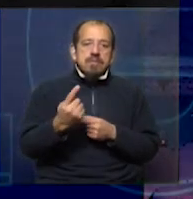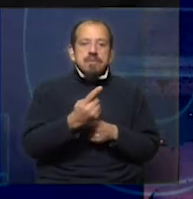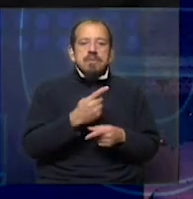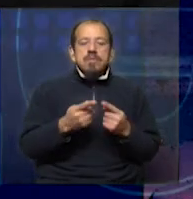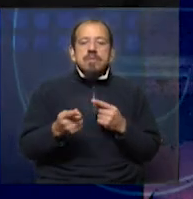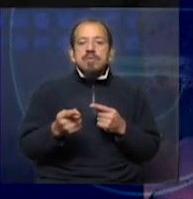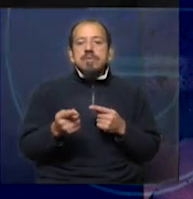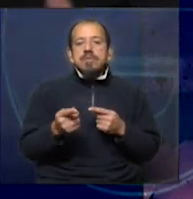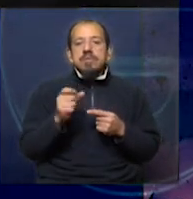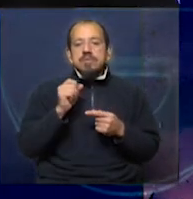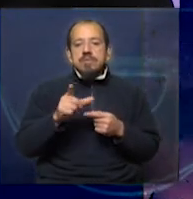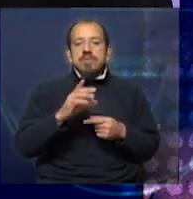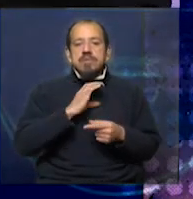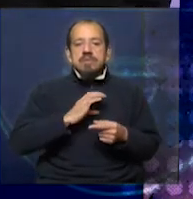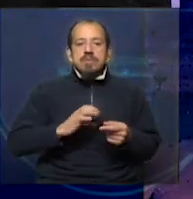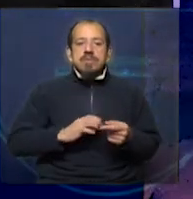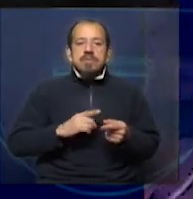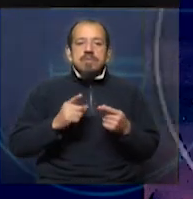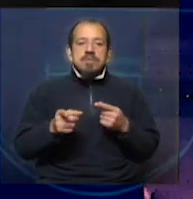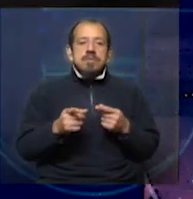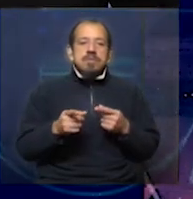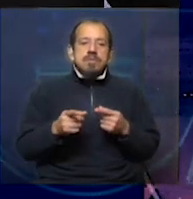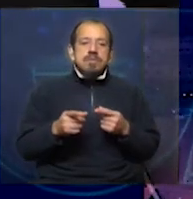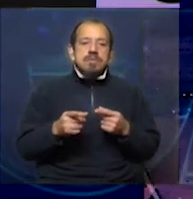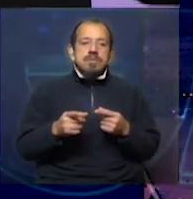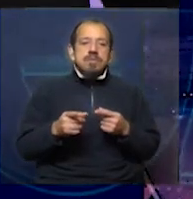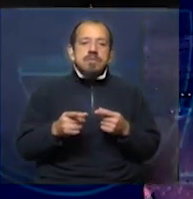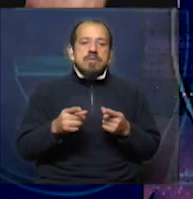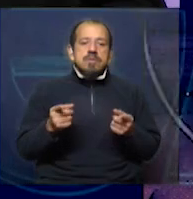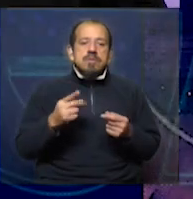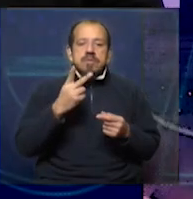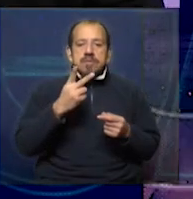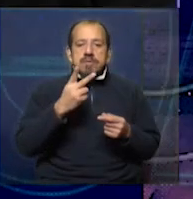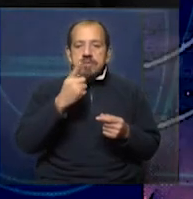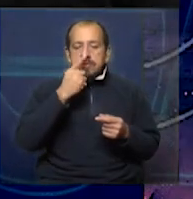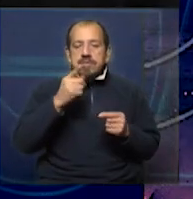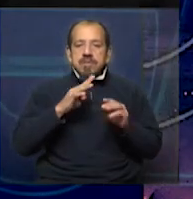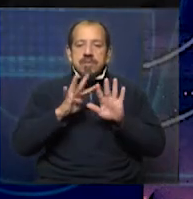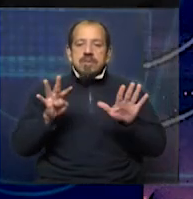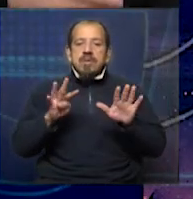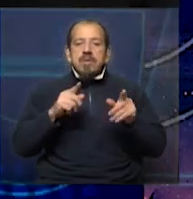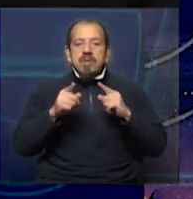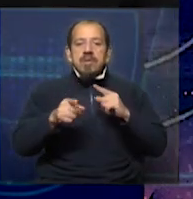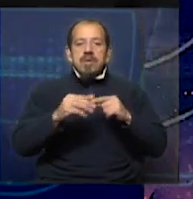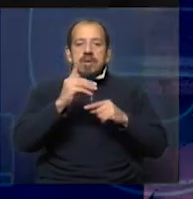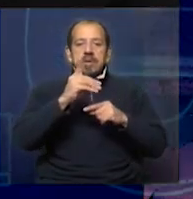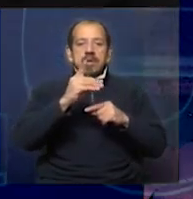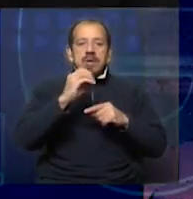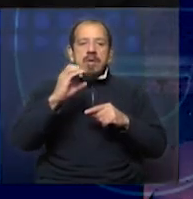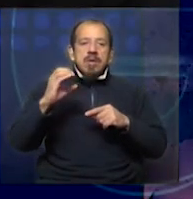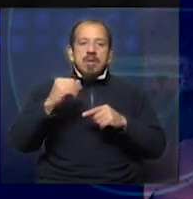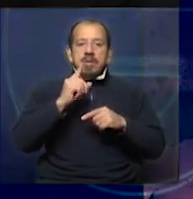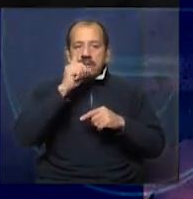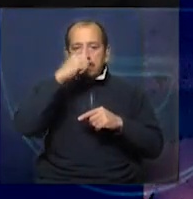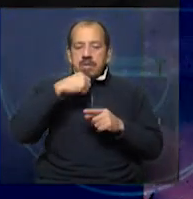¿no? Eso ya fue algo que en 2019, yo me acuerdo, en ese Doc Montevideo, que teníamos esos